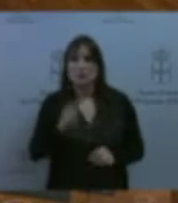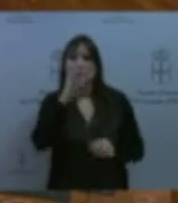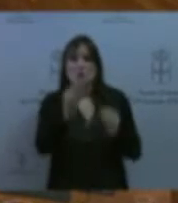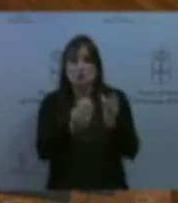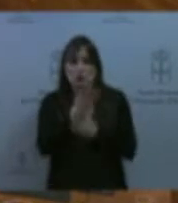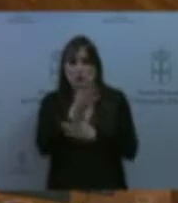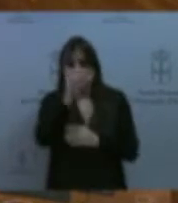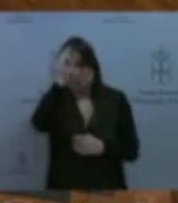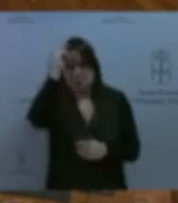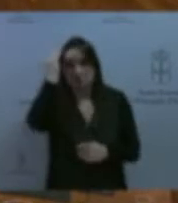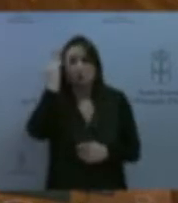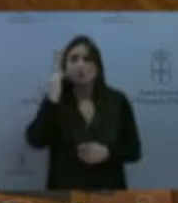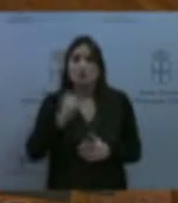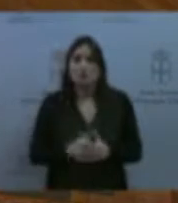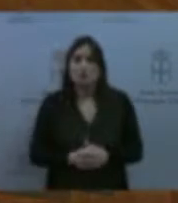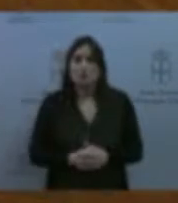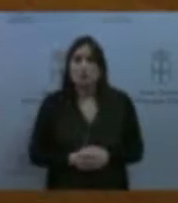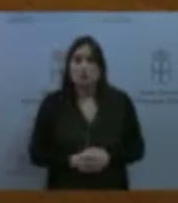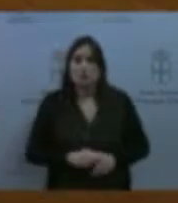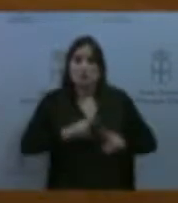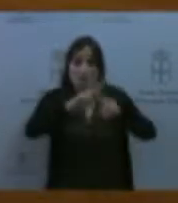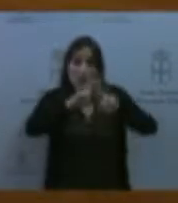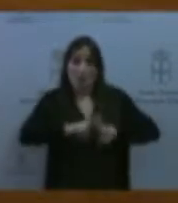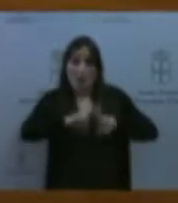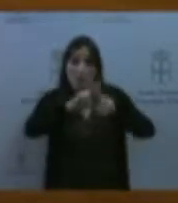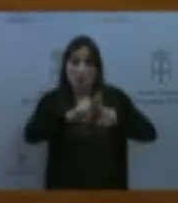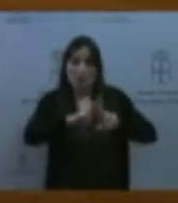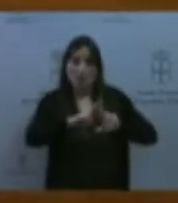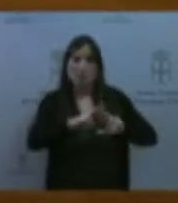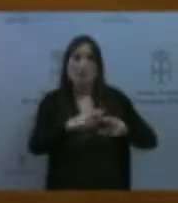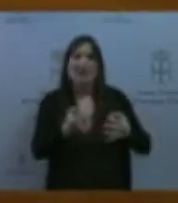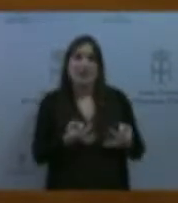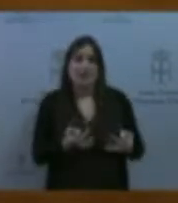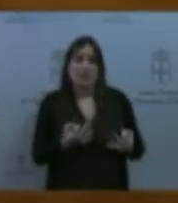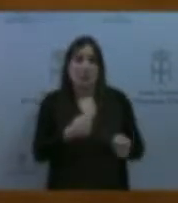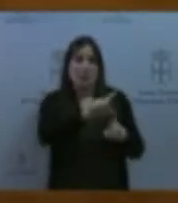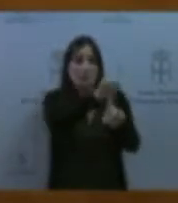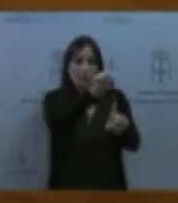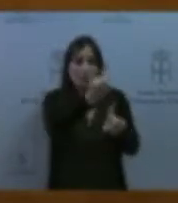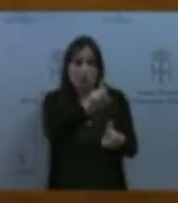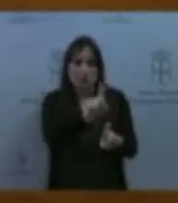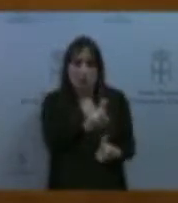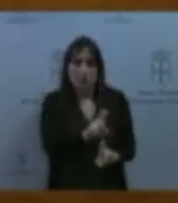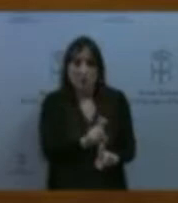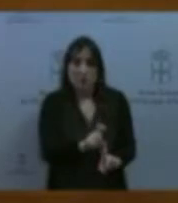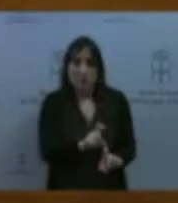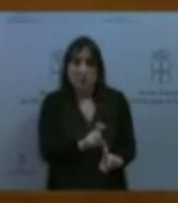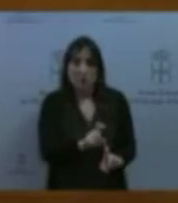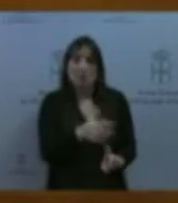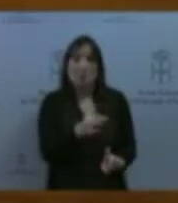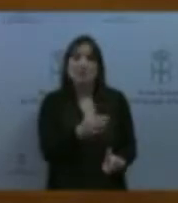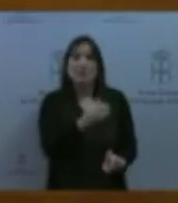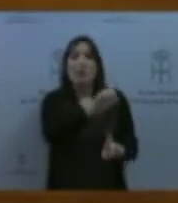Auditar es hacer las preguntas que corresponden en el momento oportuno y a quien corresponde. Había un diplomático